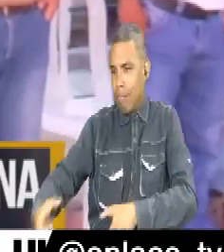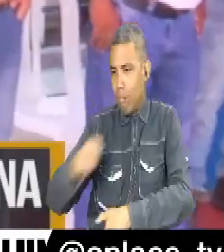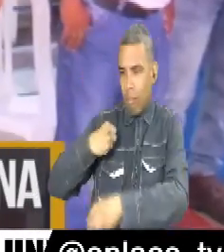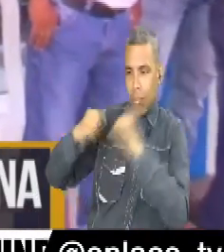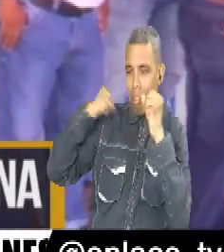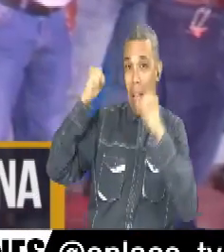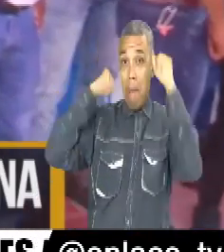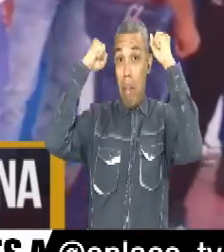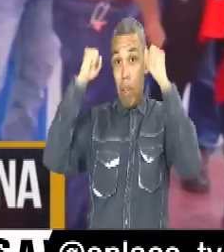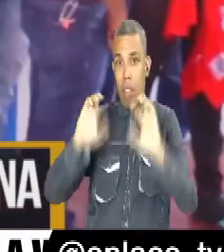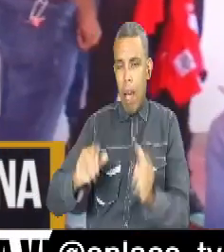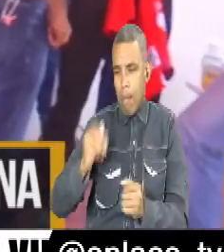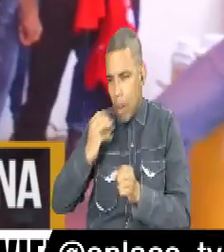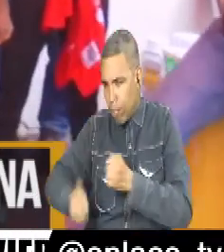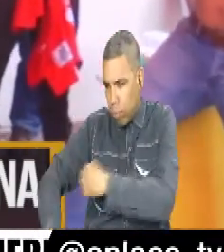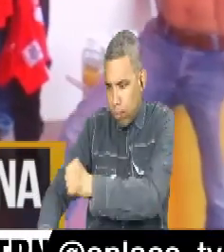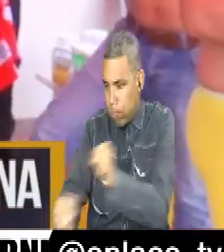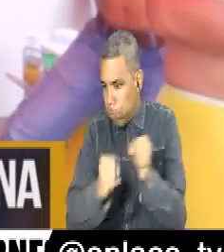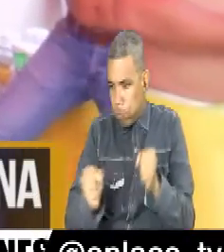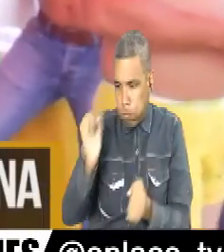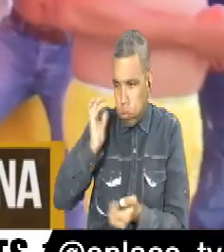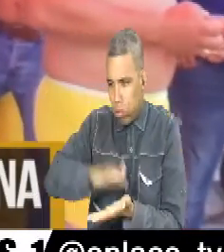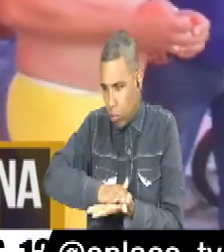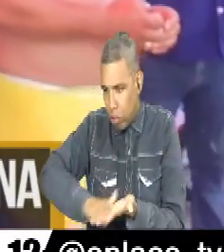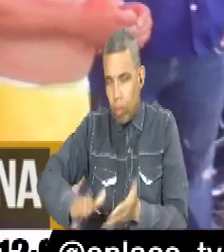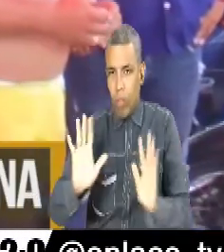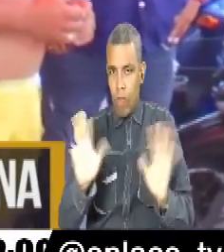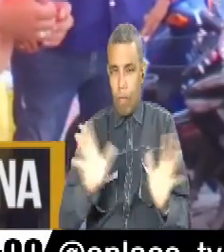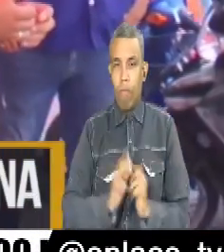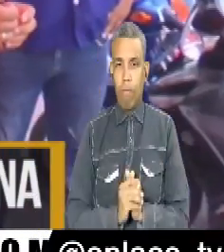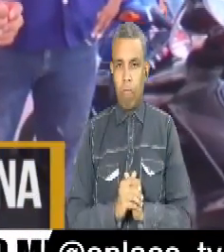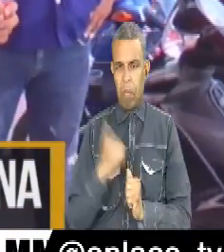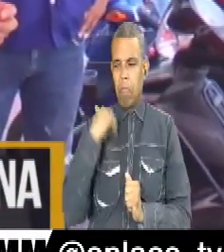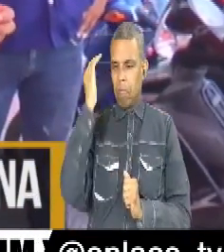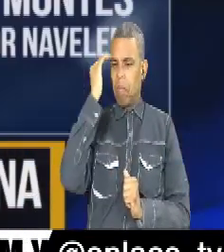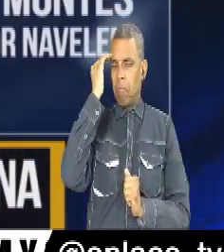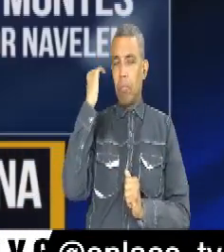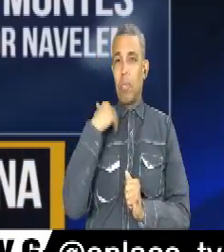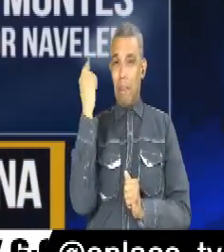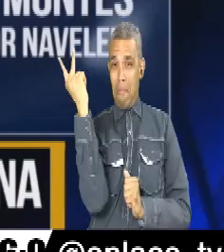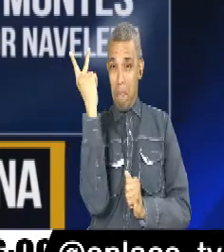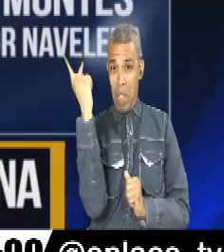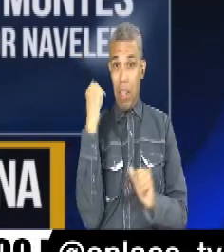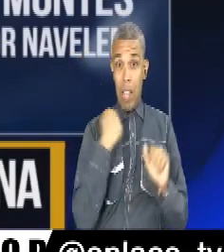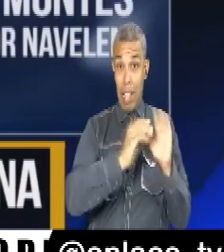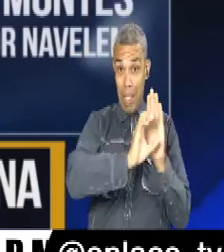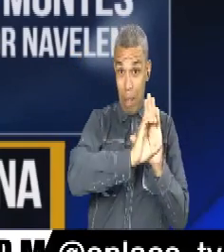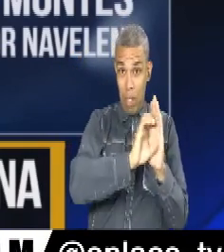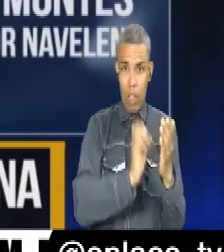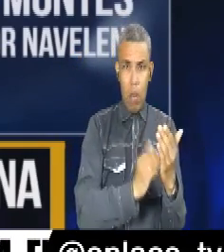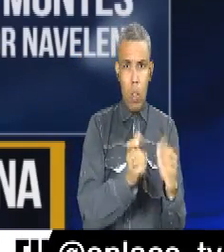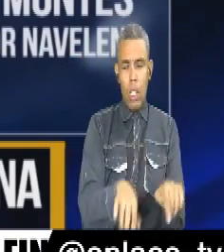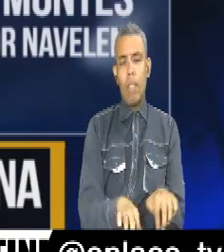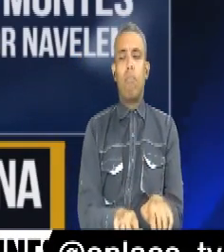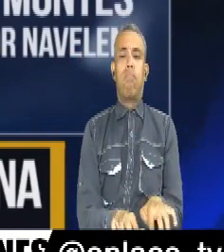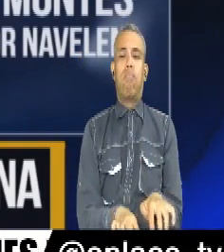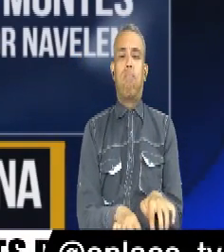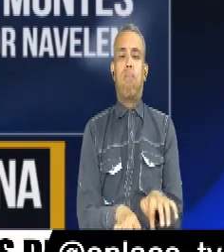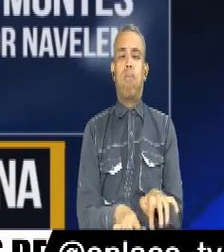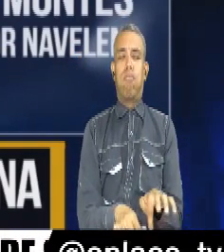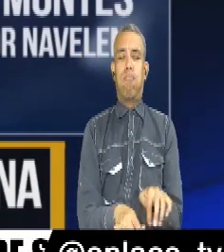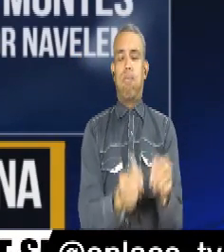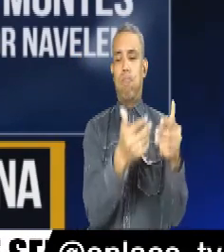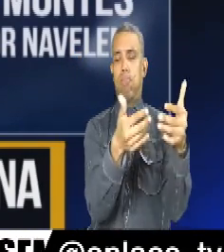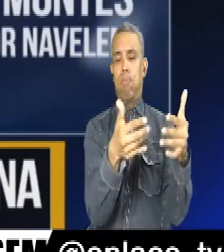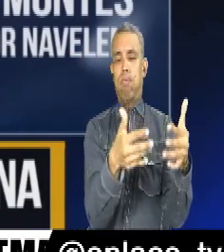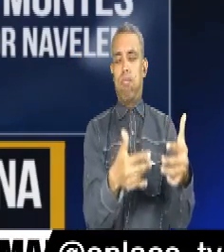el personal que ingrese. Sí, estamos confiando de que el día viernes pasen ese certificado a la interventoría y más tardar